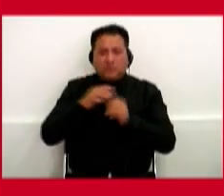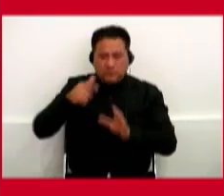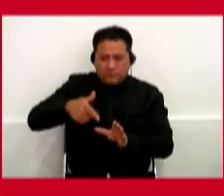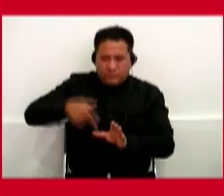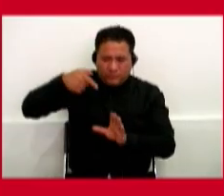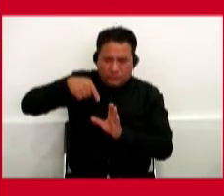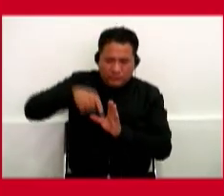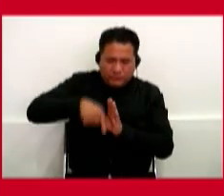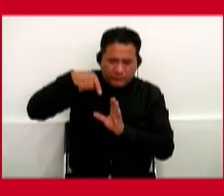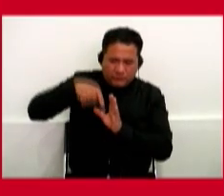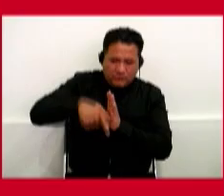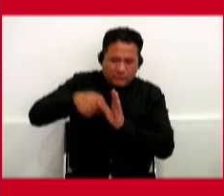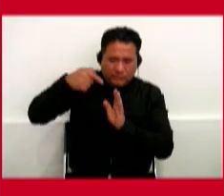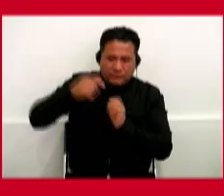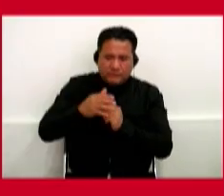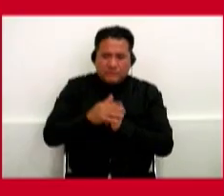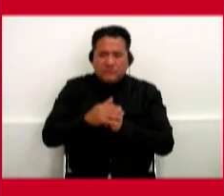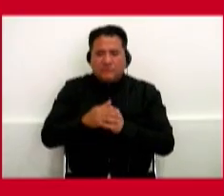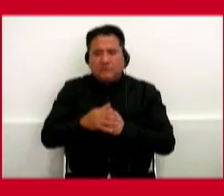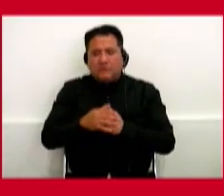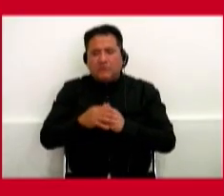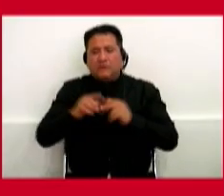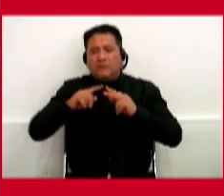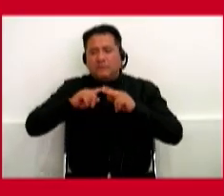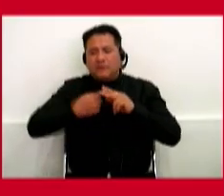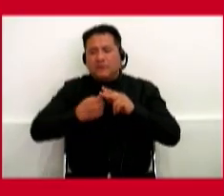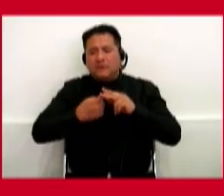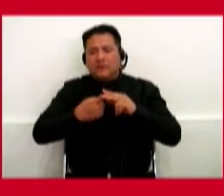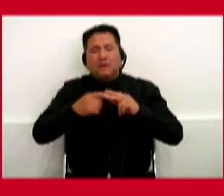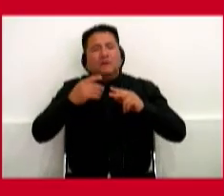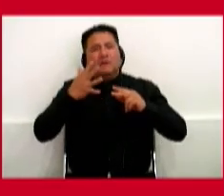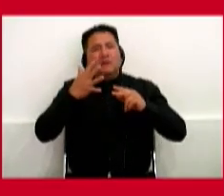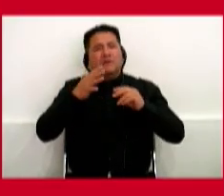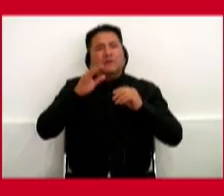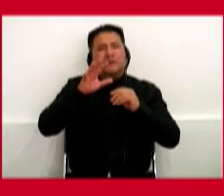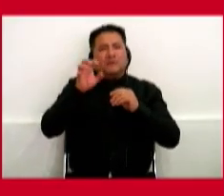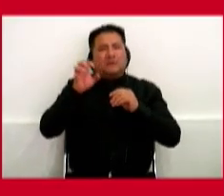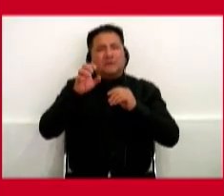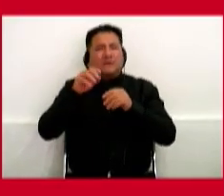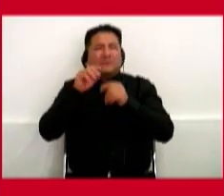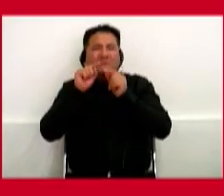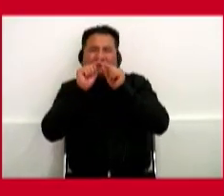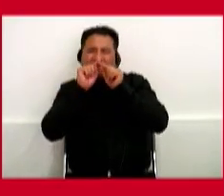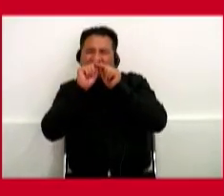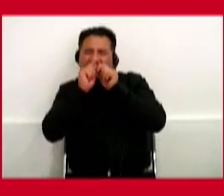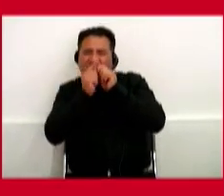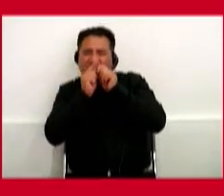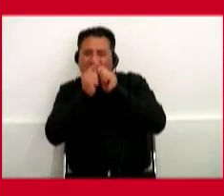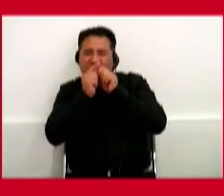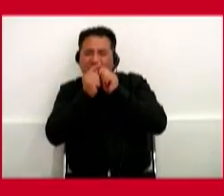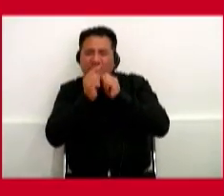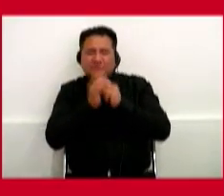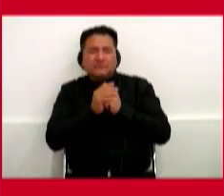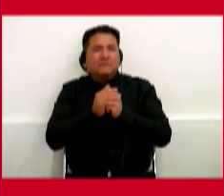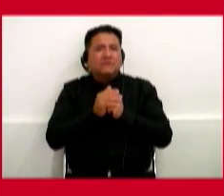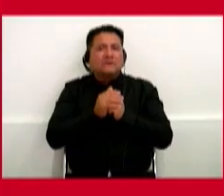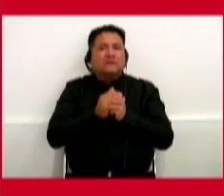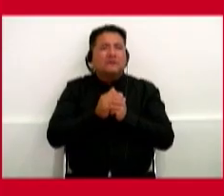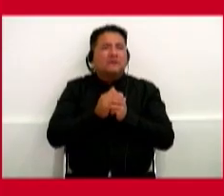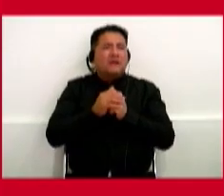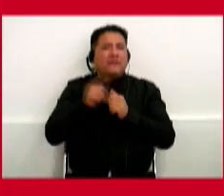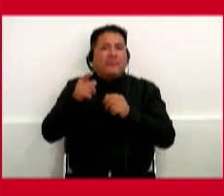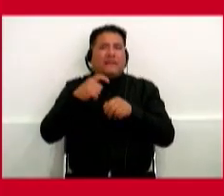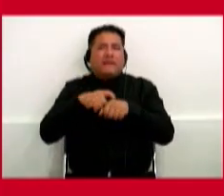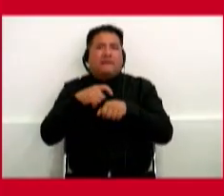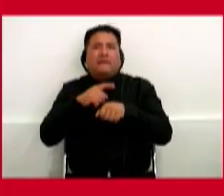arranque, de 125 milisegundos, 500 milisegundos, a 1000 milisegundos y 1500 milisegundos. Estos son tiempos